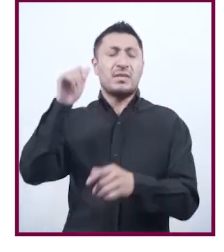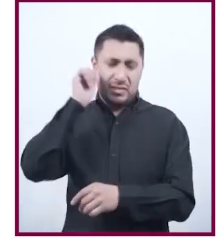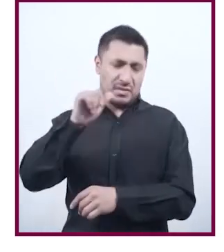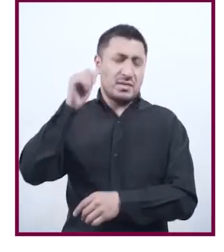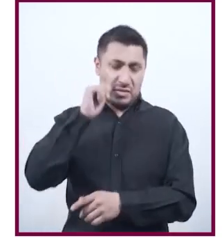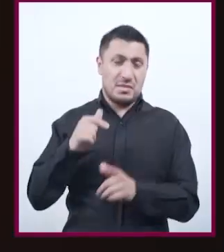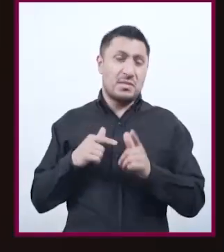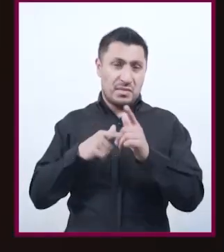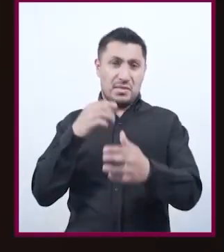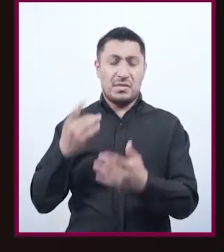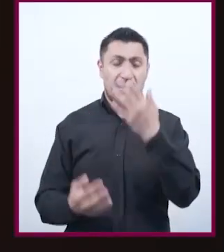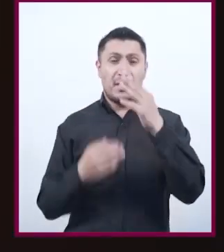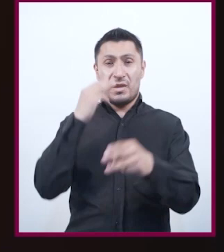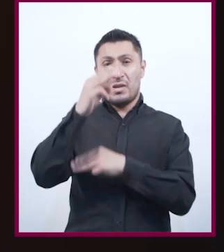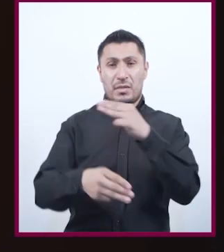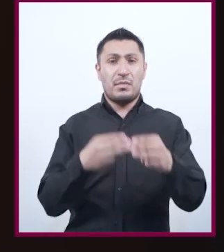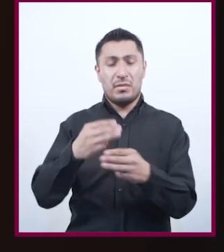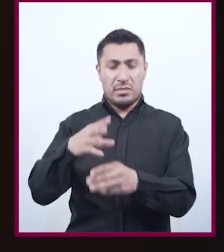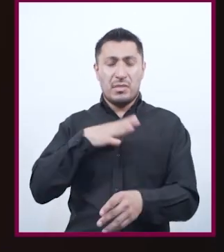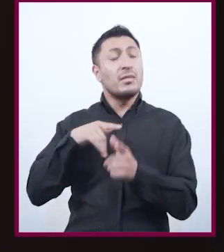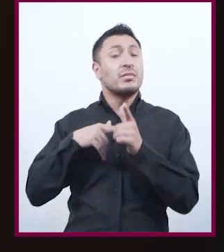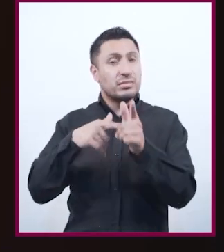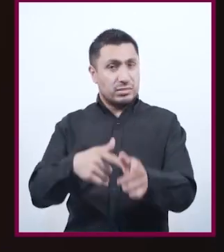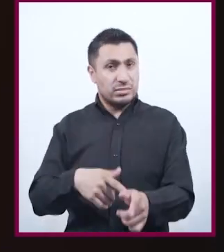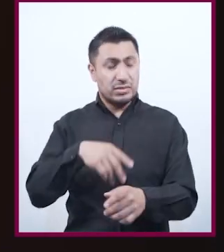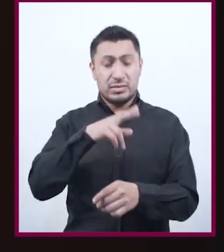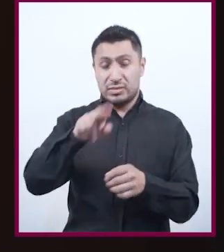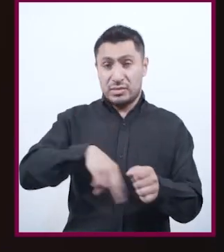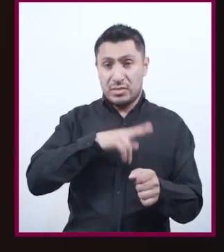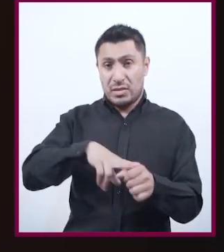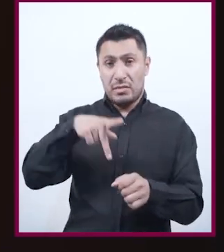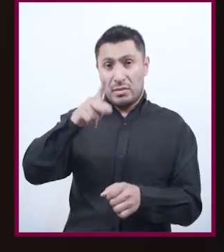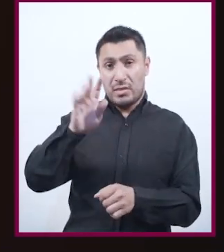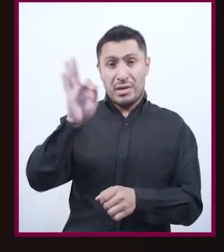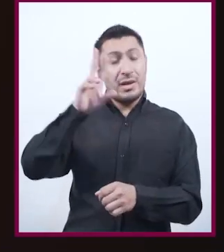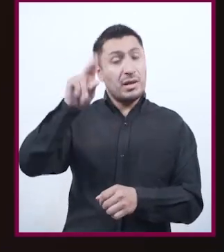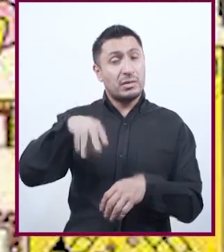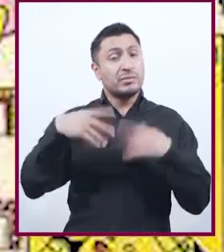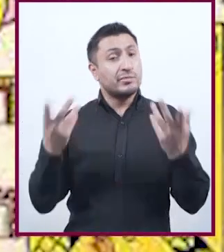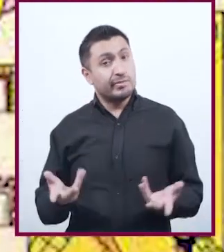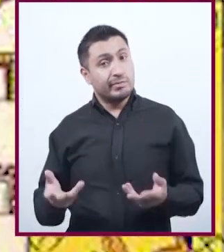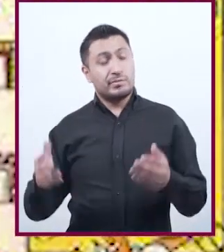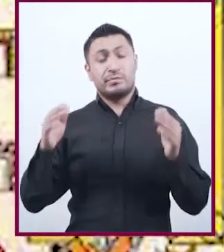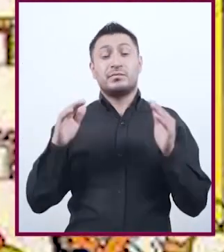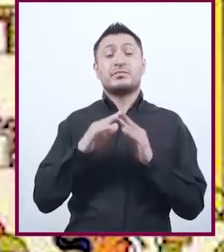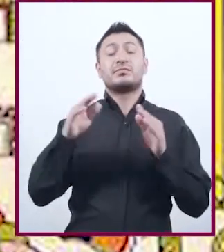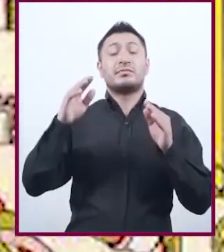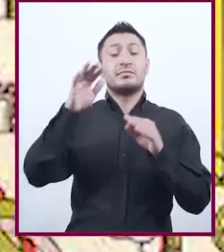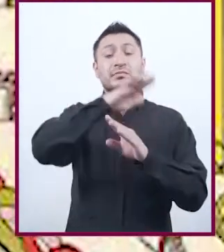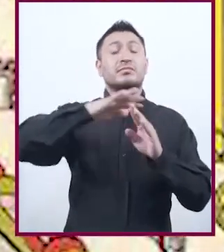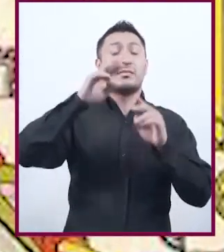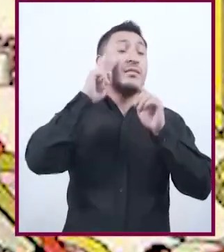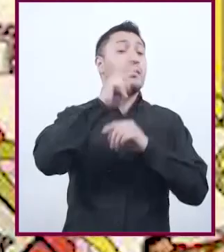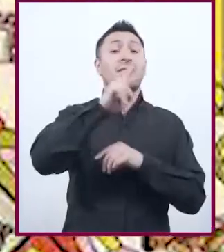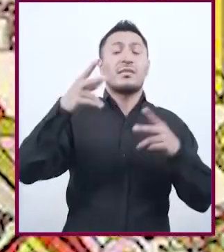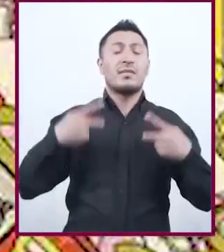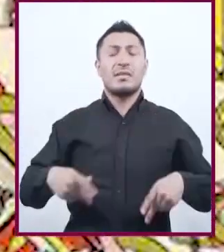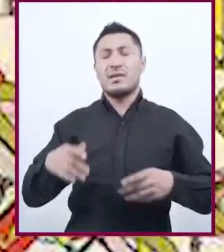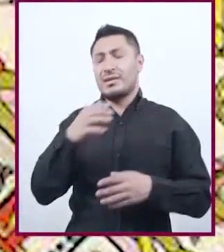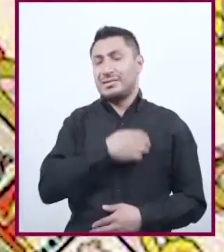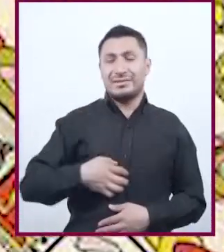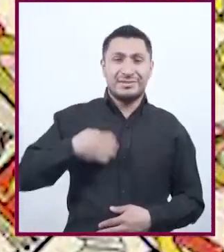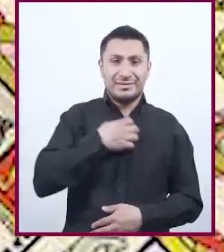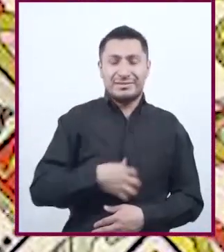como siempre ocurría, el mundo seguía existiendo, pero si no, desde las azoteas toda la gente, bien contenta